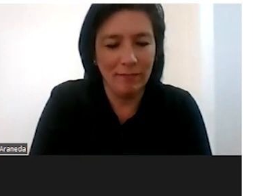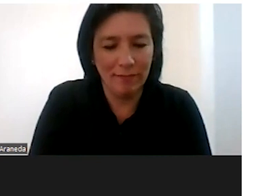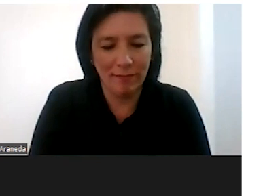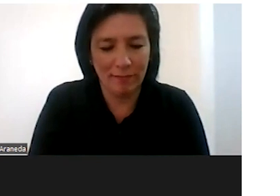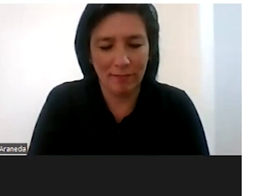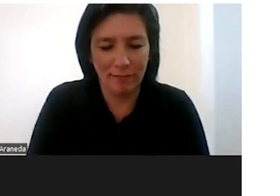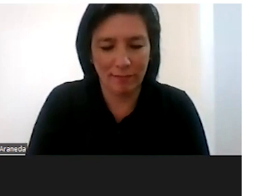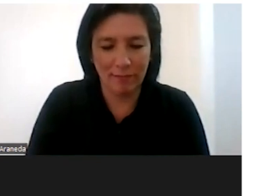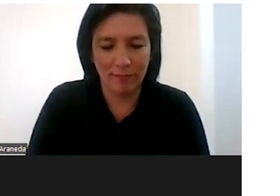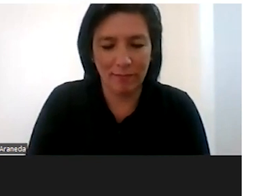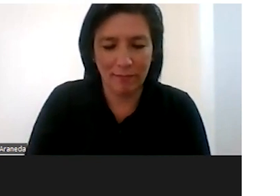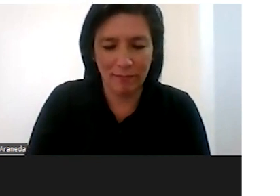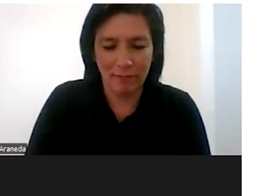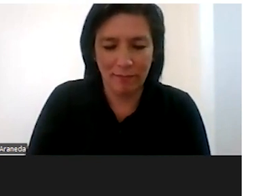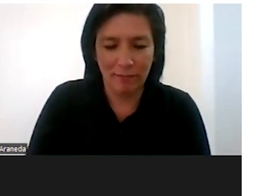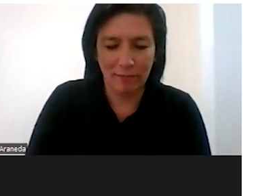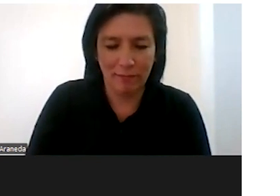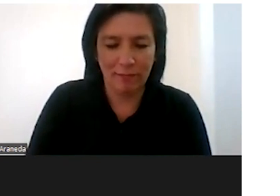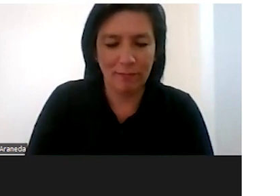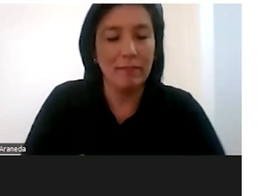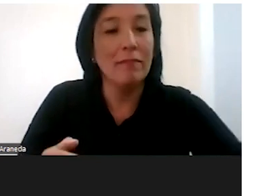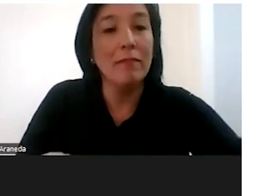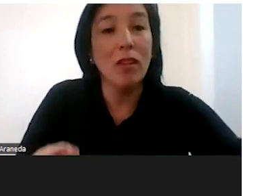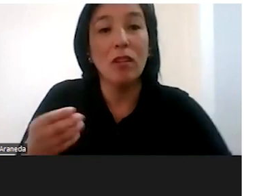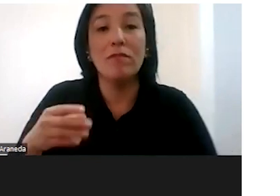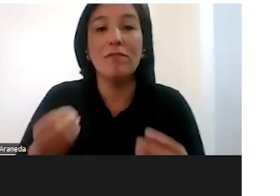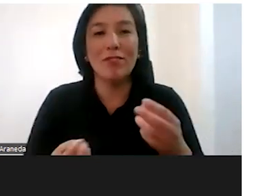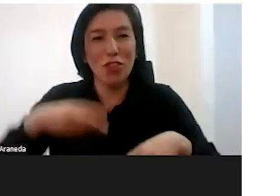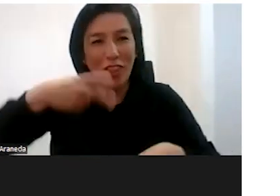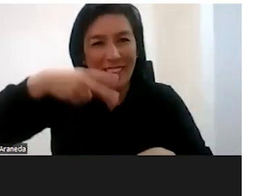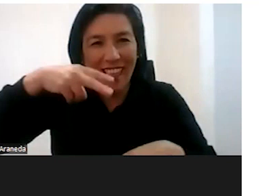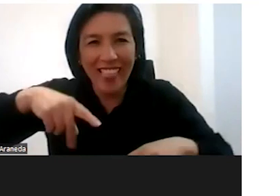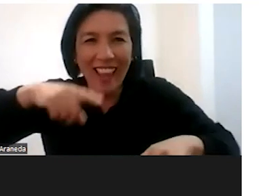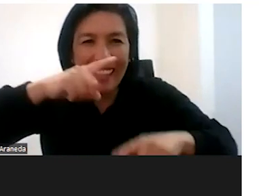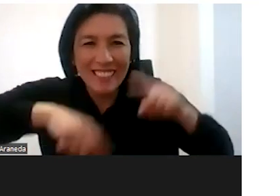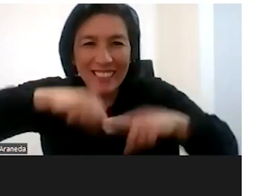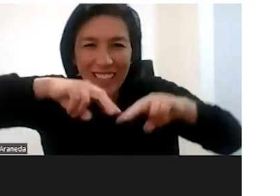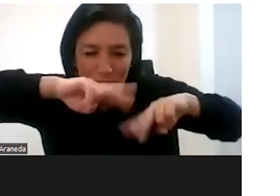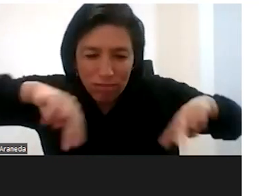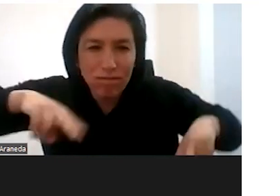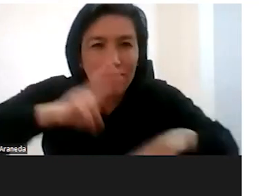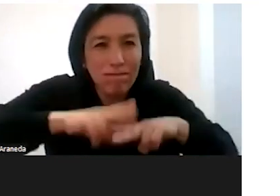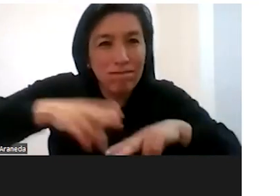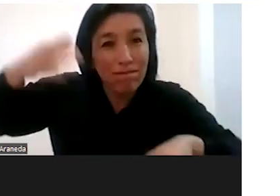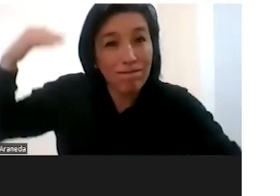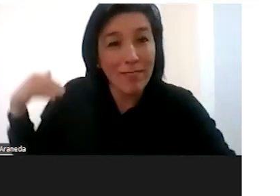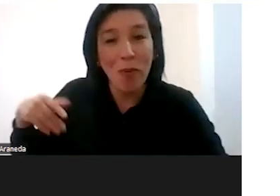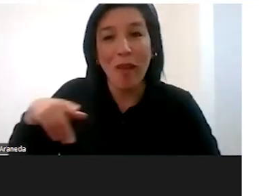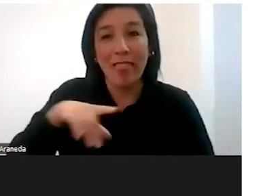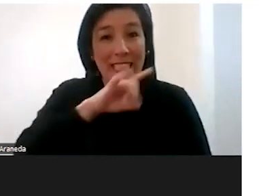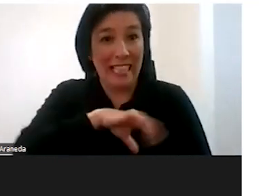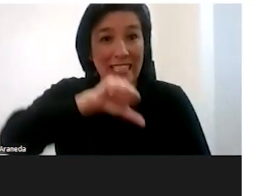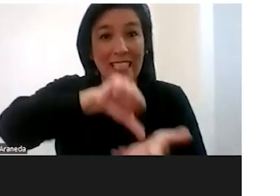Arqueología de Chile Central. Tenemos acá a José Miguel Ramírez, arqueólogo, que nos va a